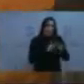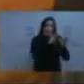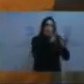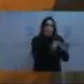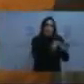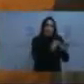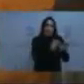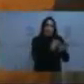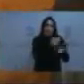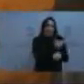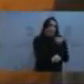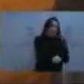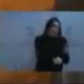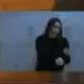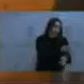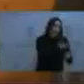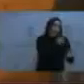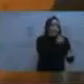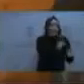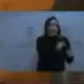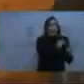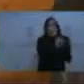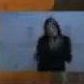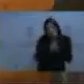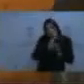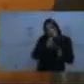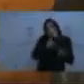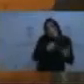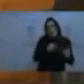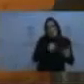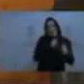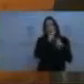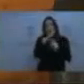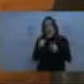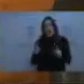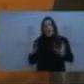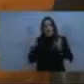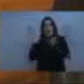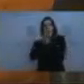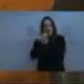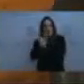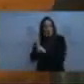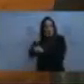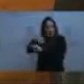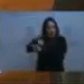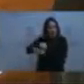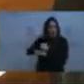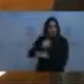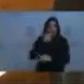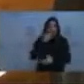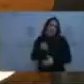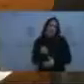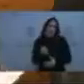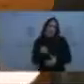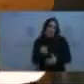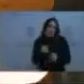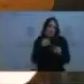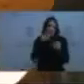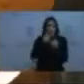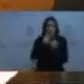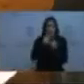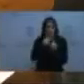otros voceros, monta una estrategia de confusión entre la población, augurando que la intención del Gobierno regional es cerrar el Hospital